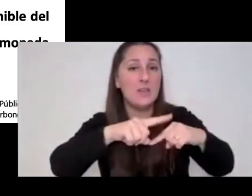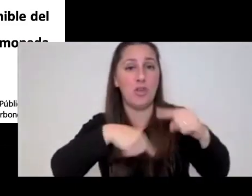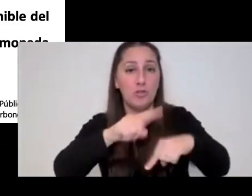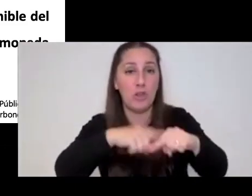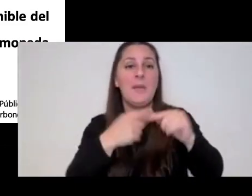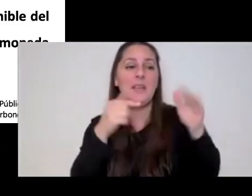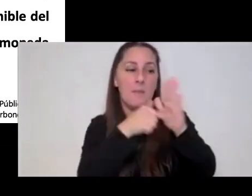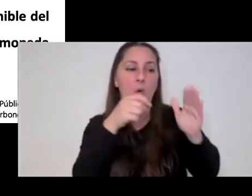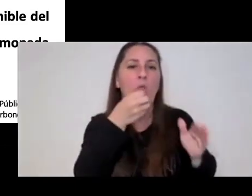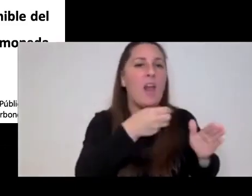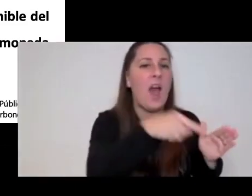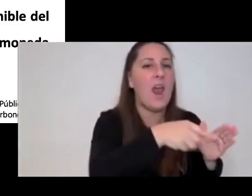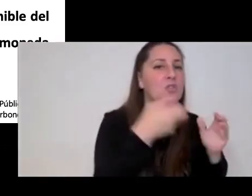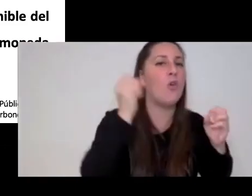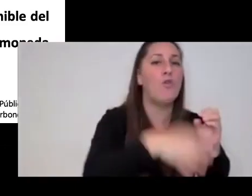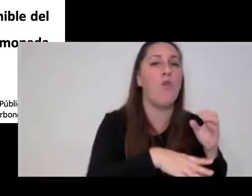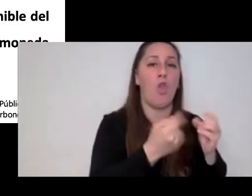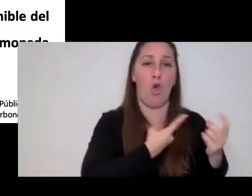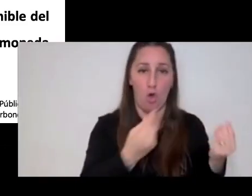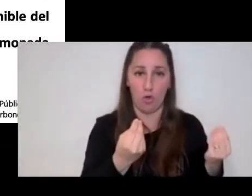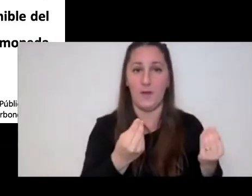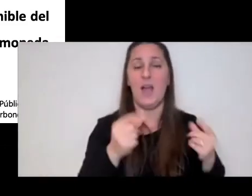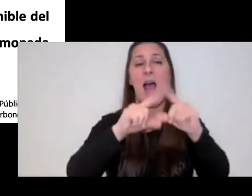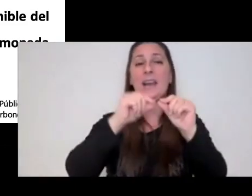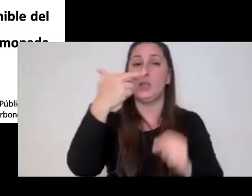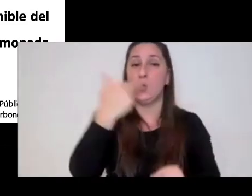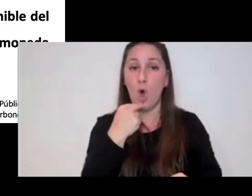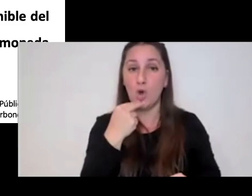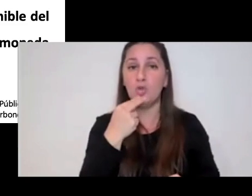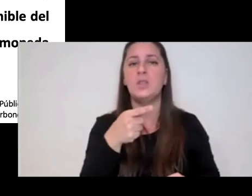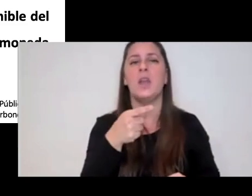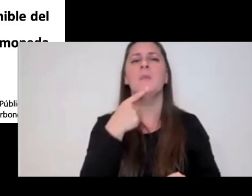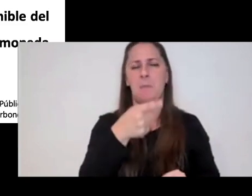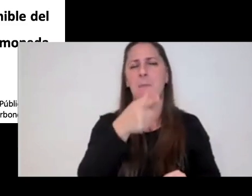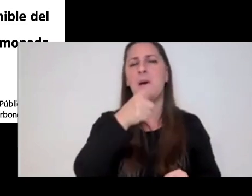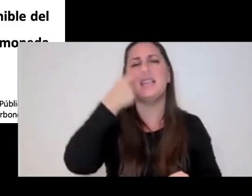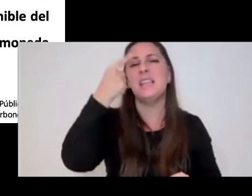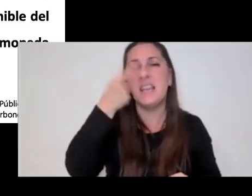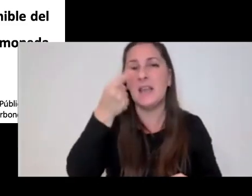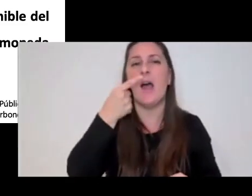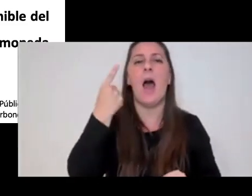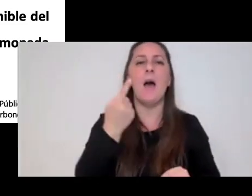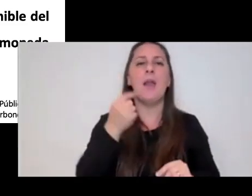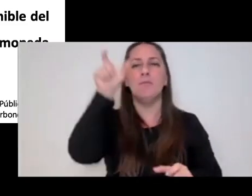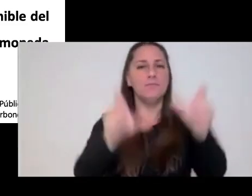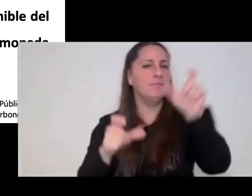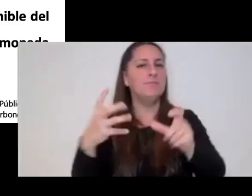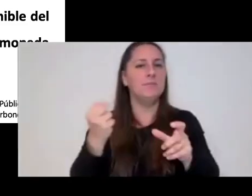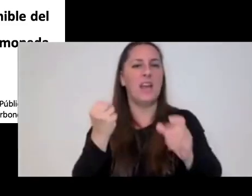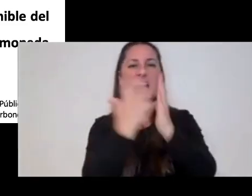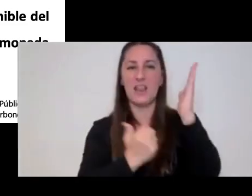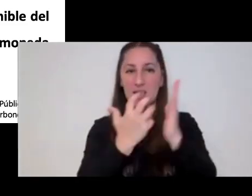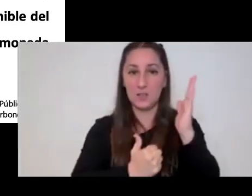por último, el artículo 11 de la norma me parece interesante porque me habla de los agentes de percepción y retención que, habiendo retenido,